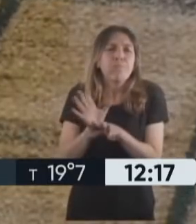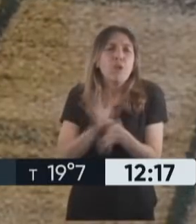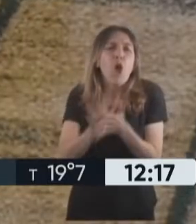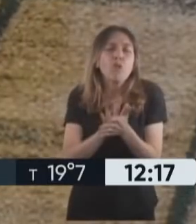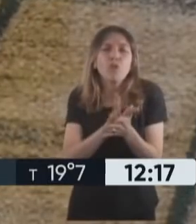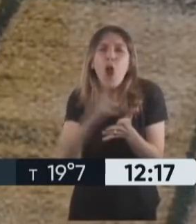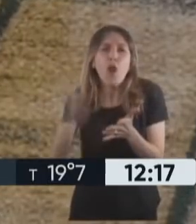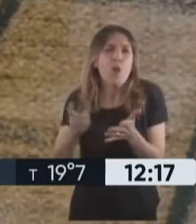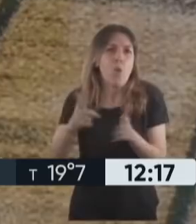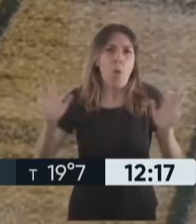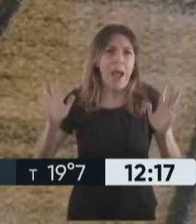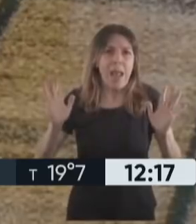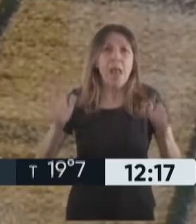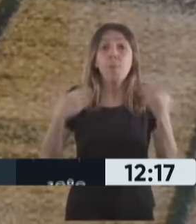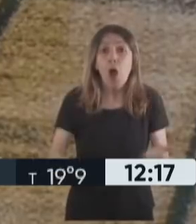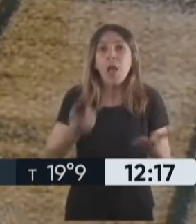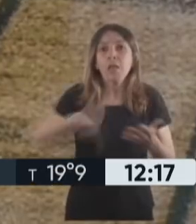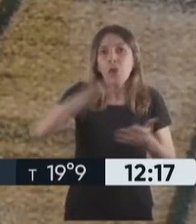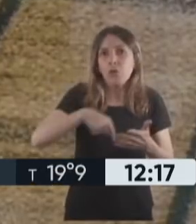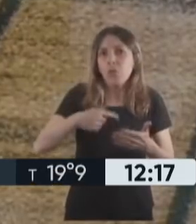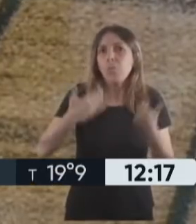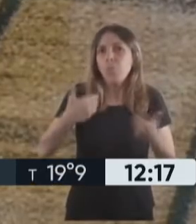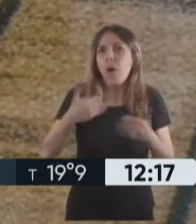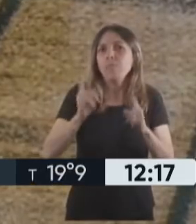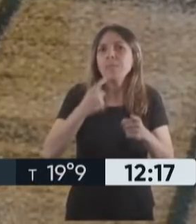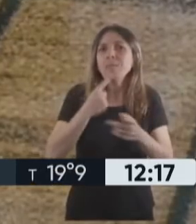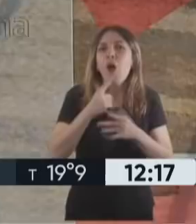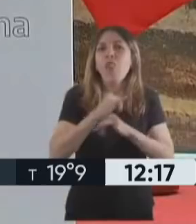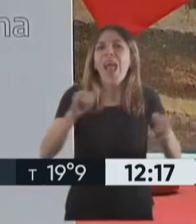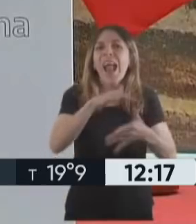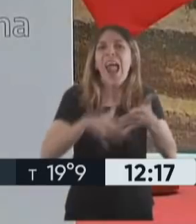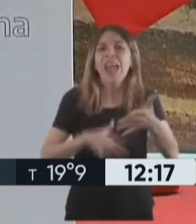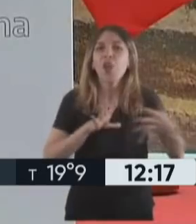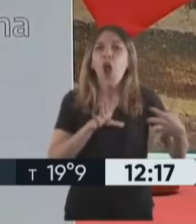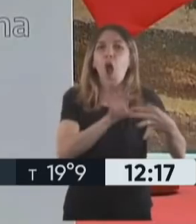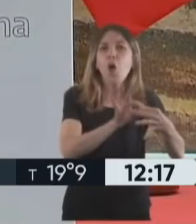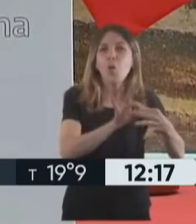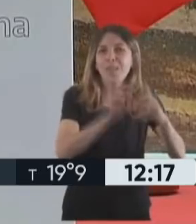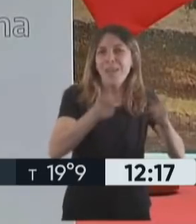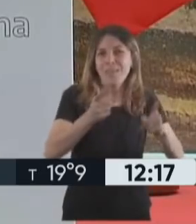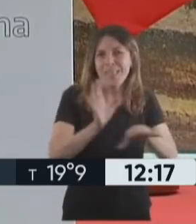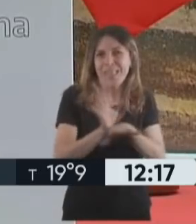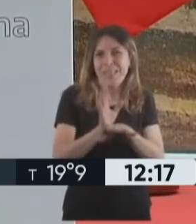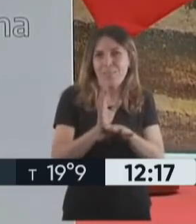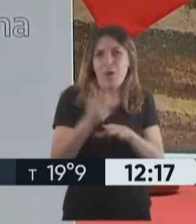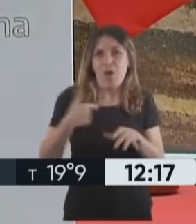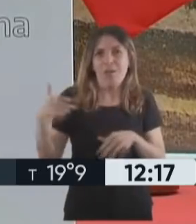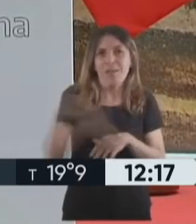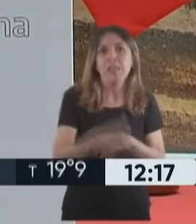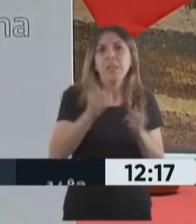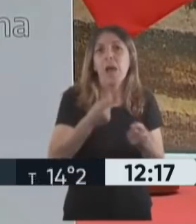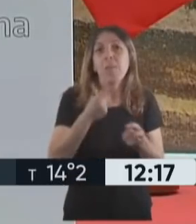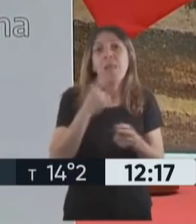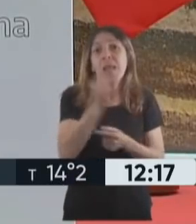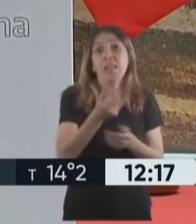todos estos aspectos los podrán ver refrendados en la declaración conjunta de esta visita además por cierto de recalcar